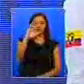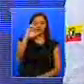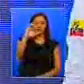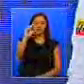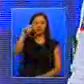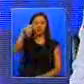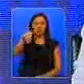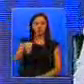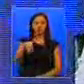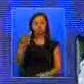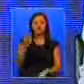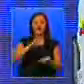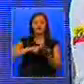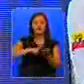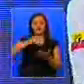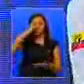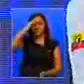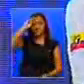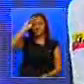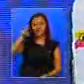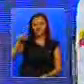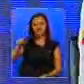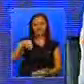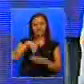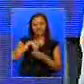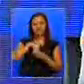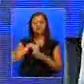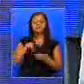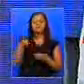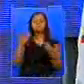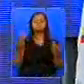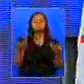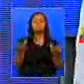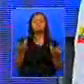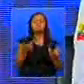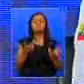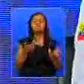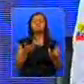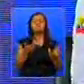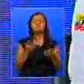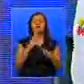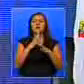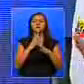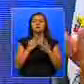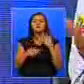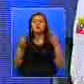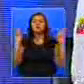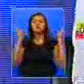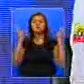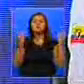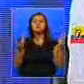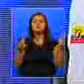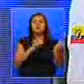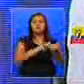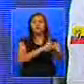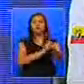La Habana, en la República de Cuba, en donde tuvimos una orientación hacia el fortalecimiento, por supuesto, como